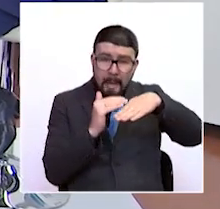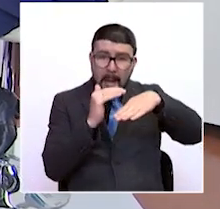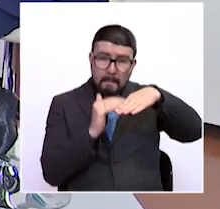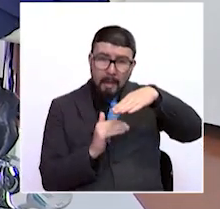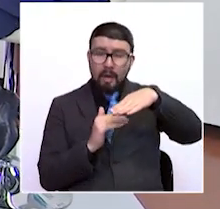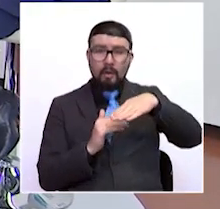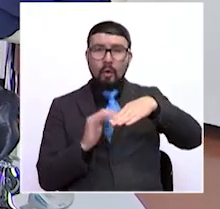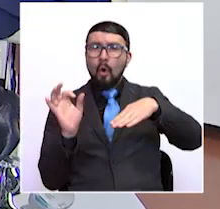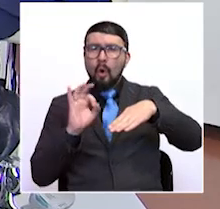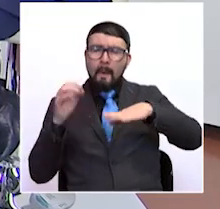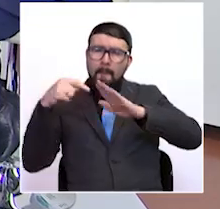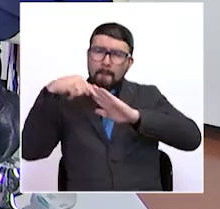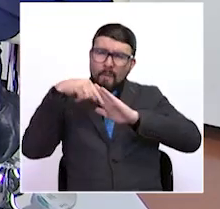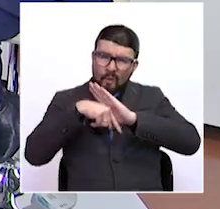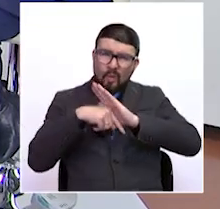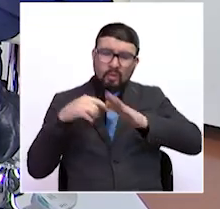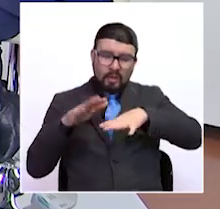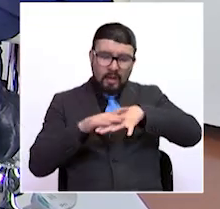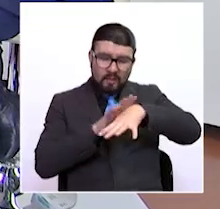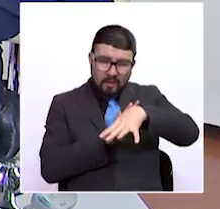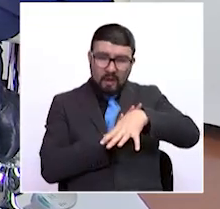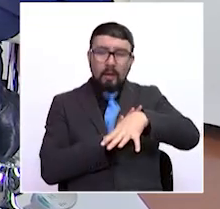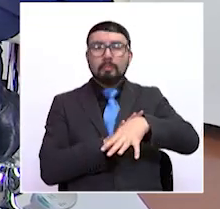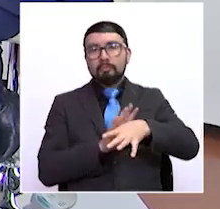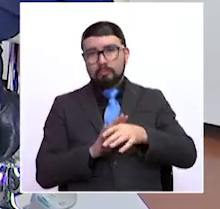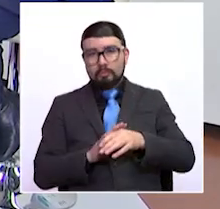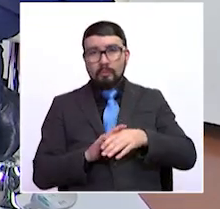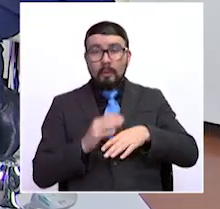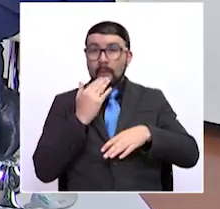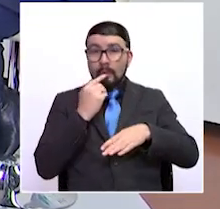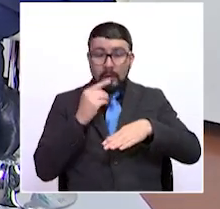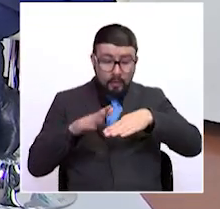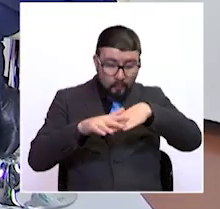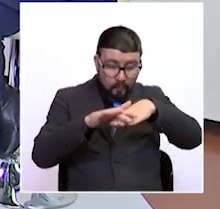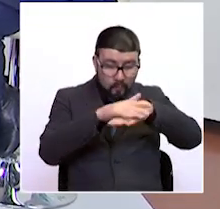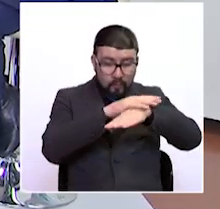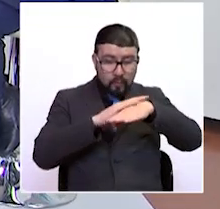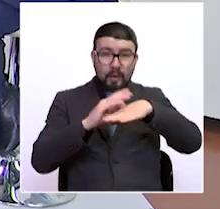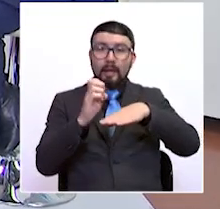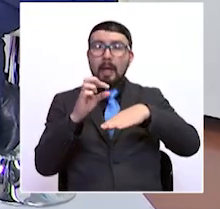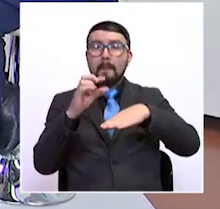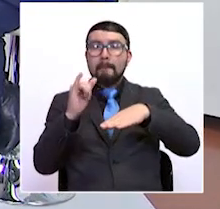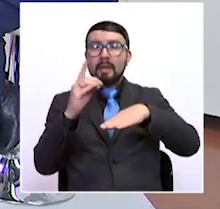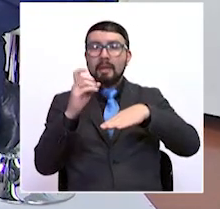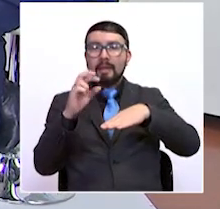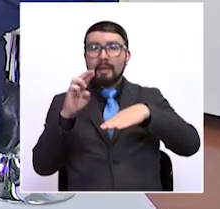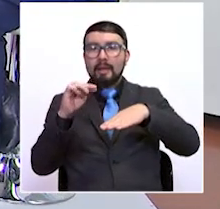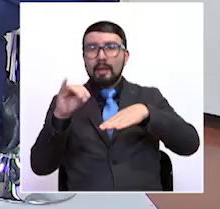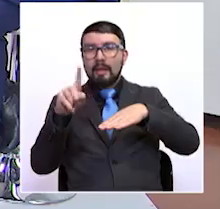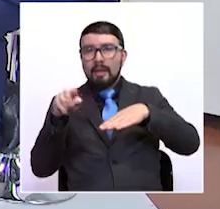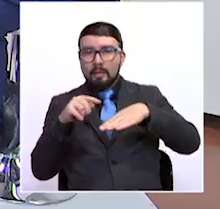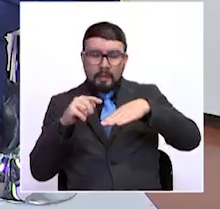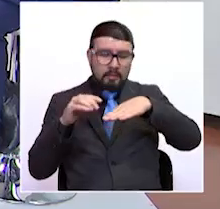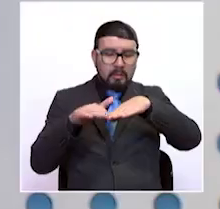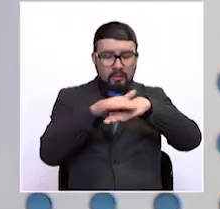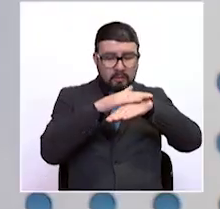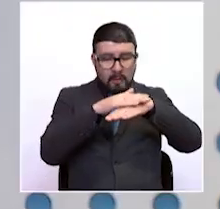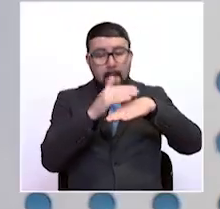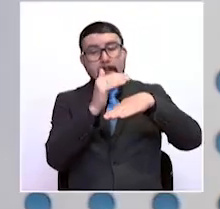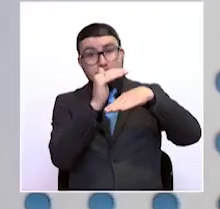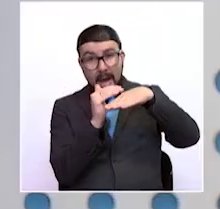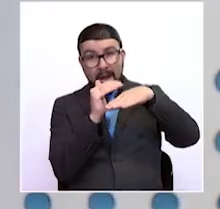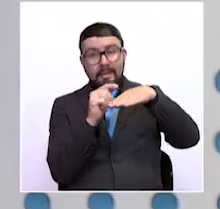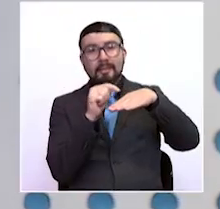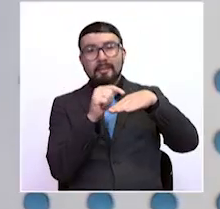la profundidad que se encuentra comprometida. Las capas de la piel vienen desde la epidermis y luego viene pues, un tejido que divide la epidermis de la